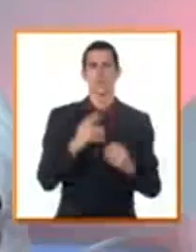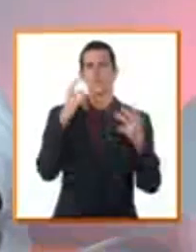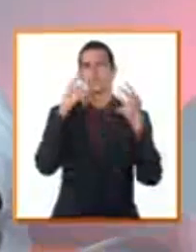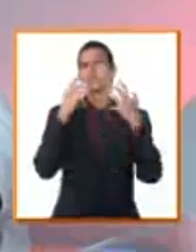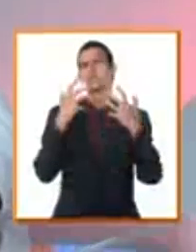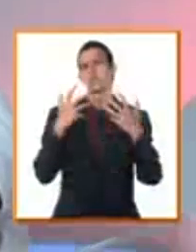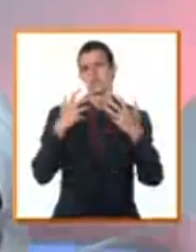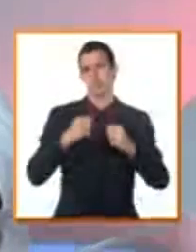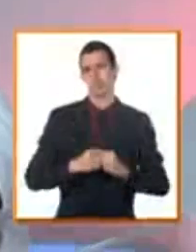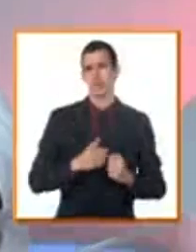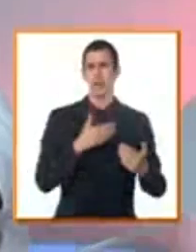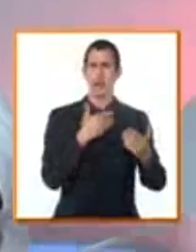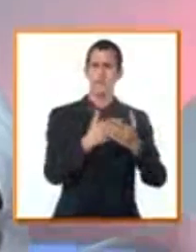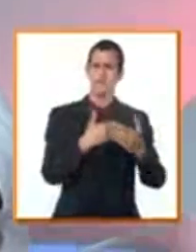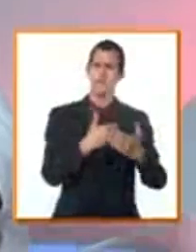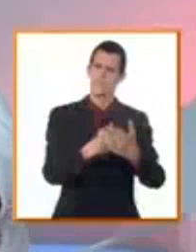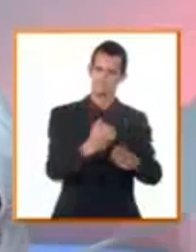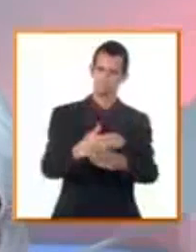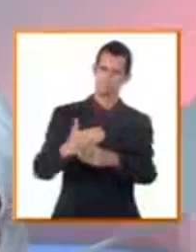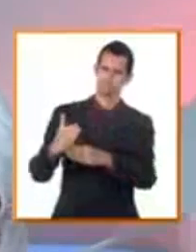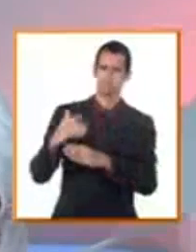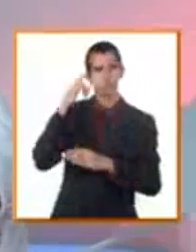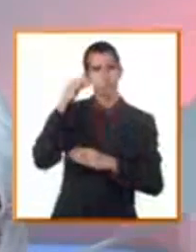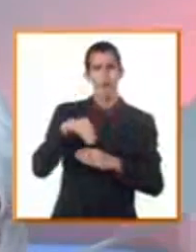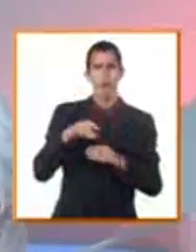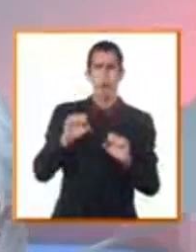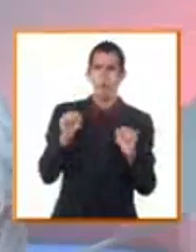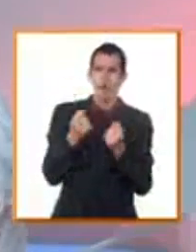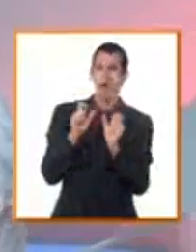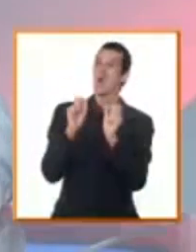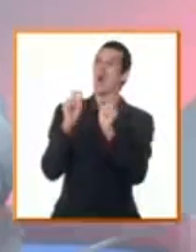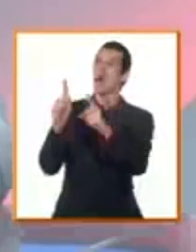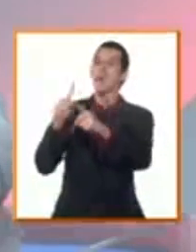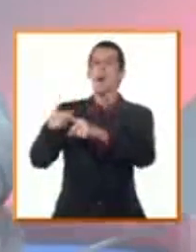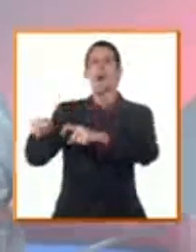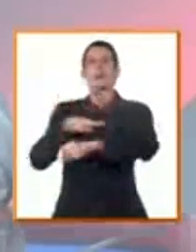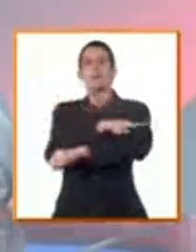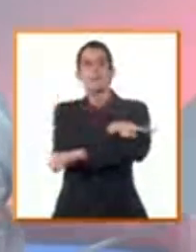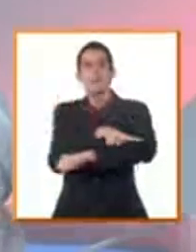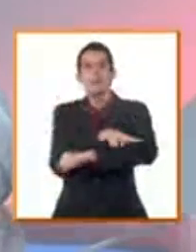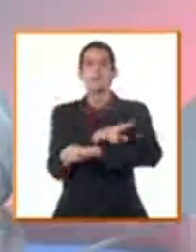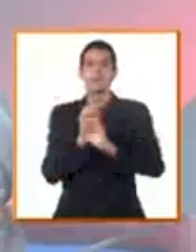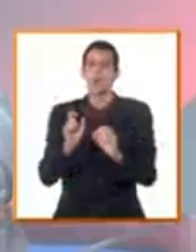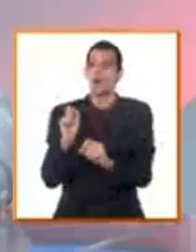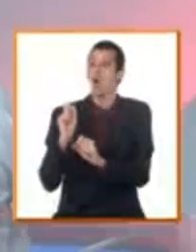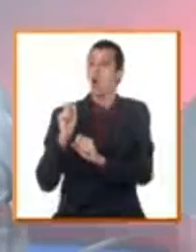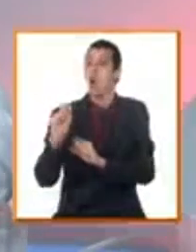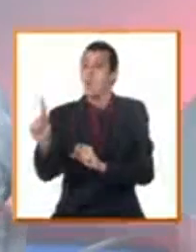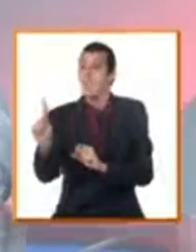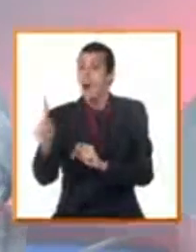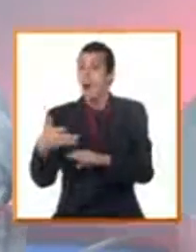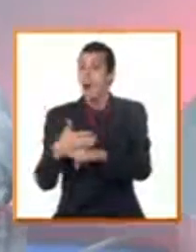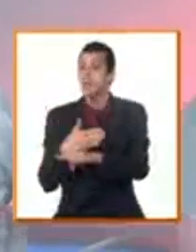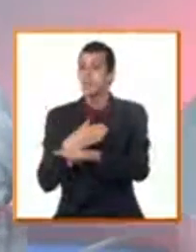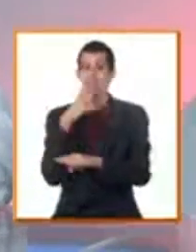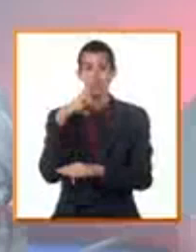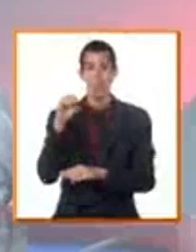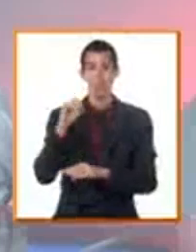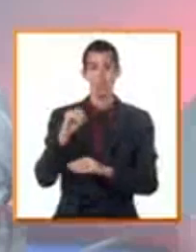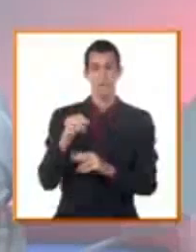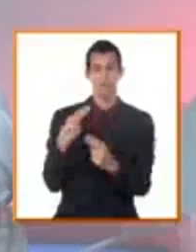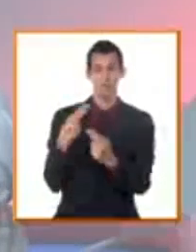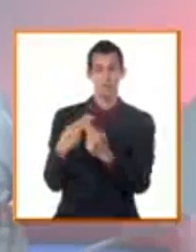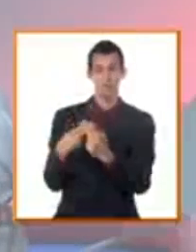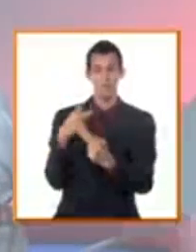Recordemos casos anteriores de que nos utilizan en puertos extranjeros, donde transbordan estos